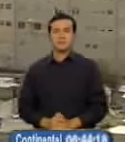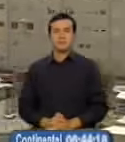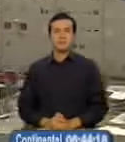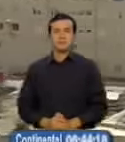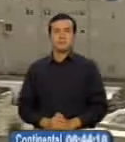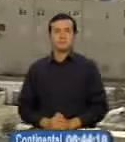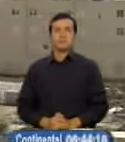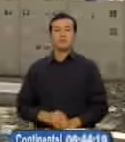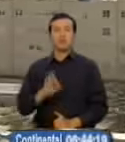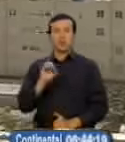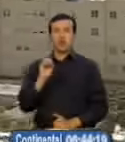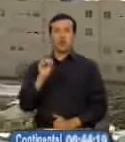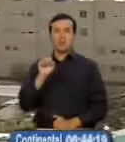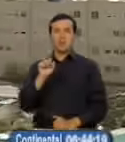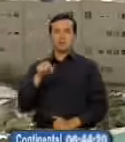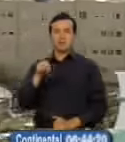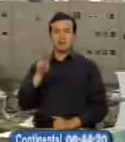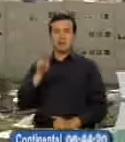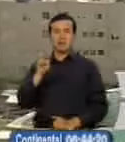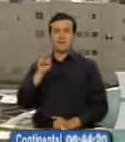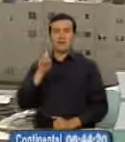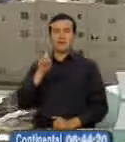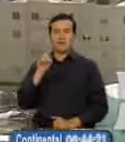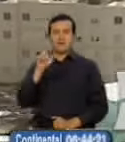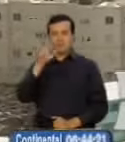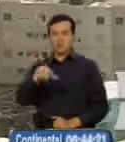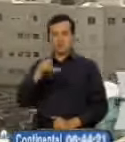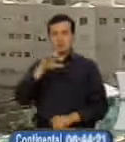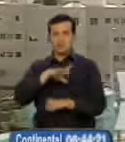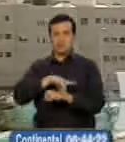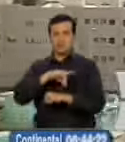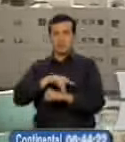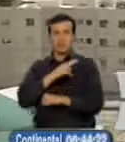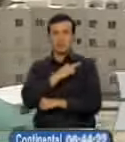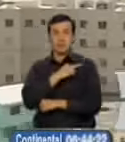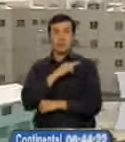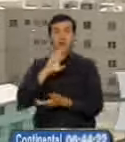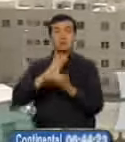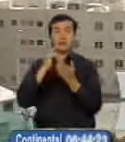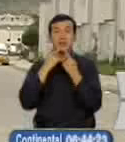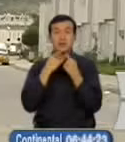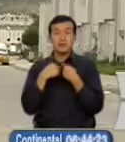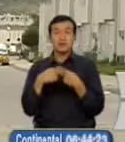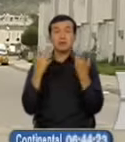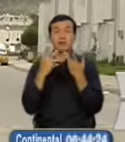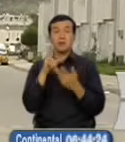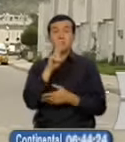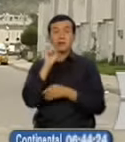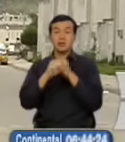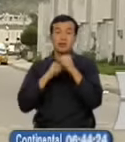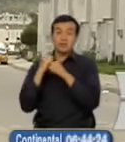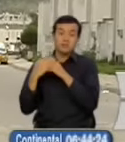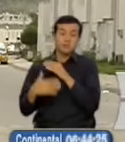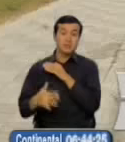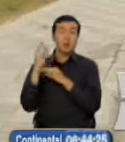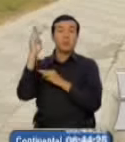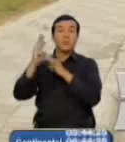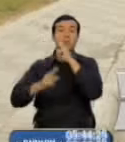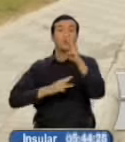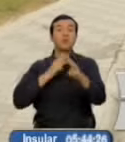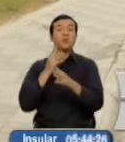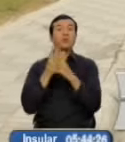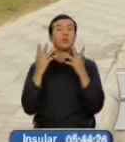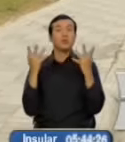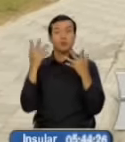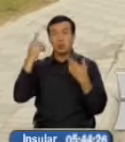Tomás Quevedo, catedrático de la Facultad de Arquitectura de la Universidad Central, dice que al menos por los siguientes 20 años, a nivel mundial lo que se